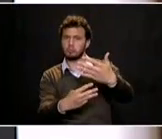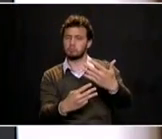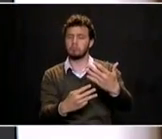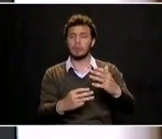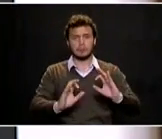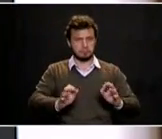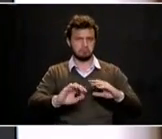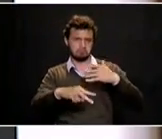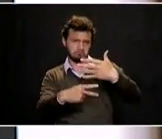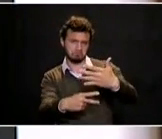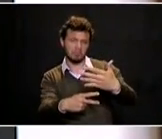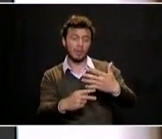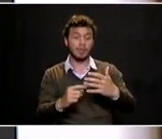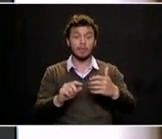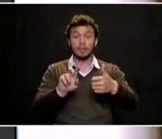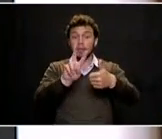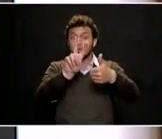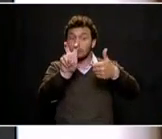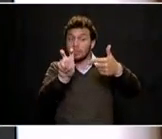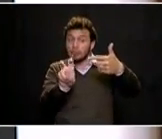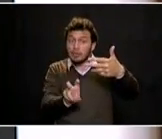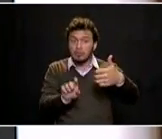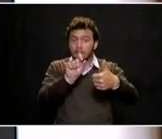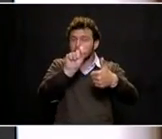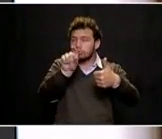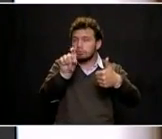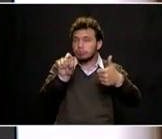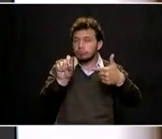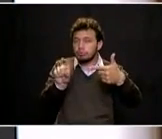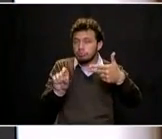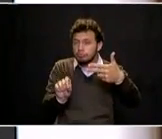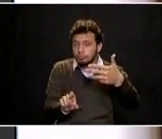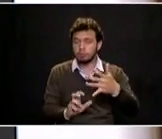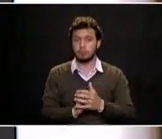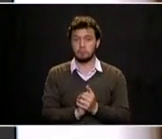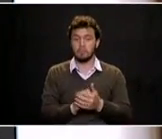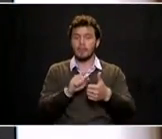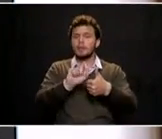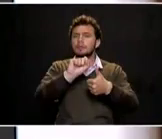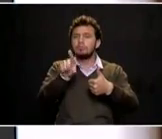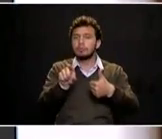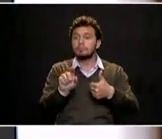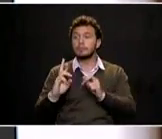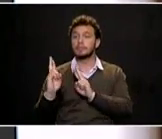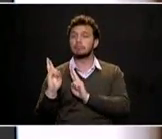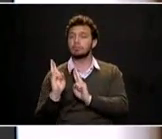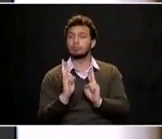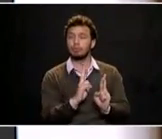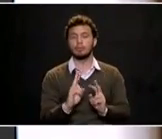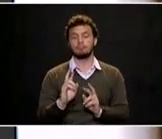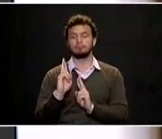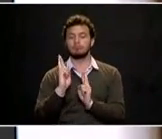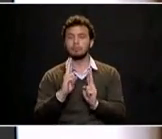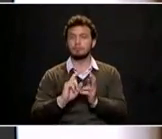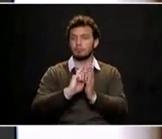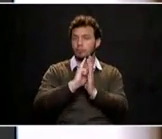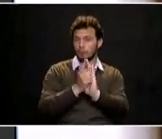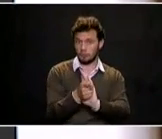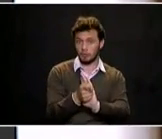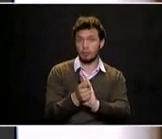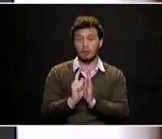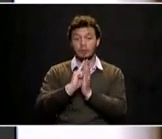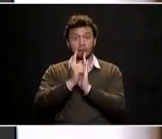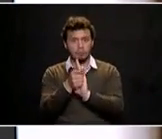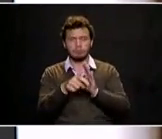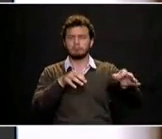una pregunta. El candidato tiene un minuto para responder esa pregunta. En ese minuto explicará todo